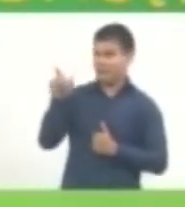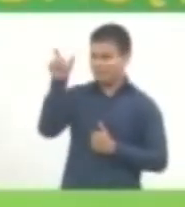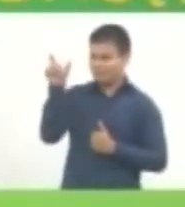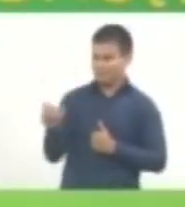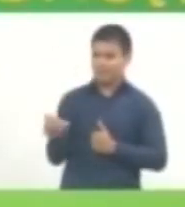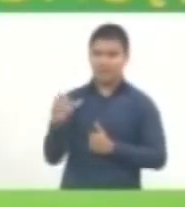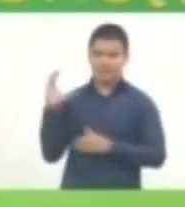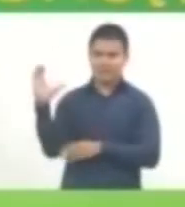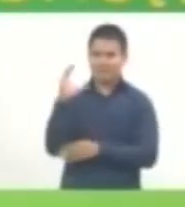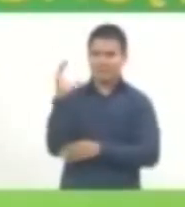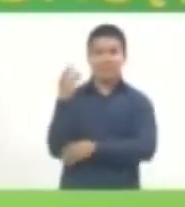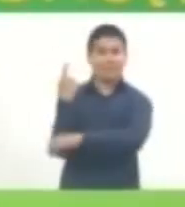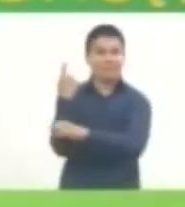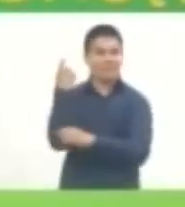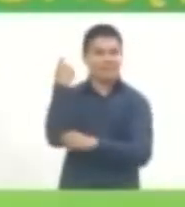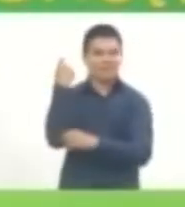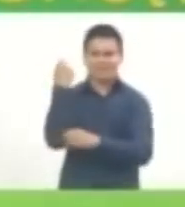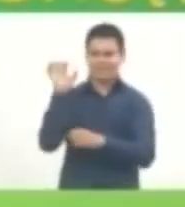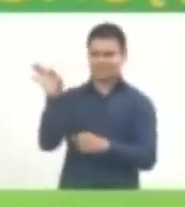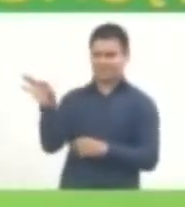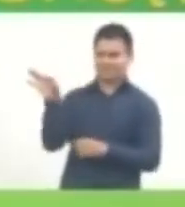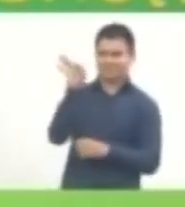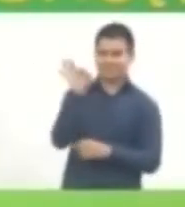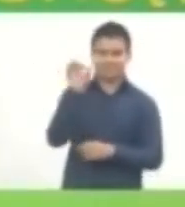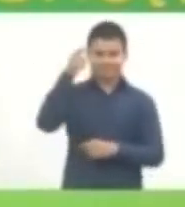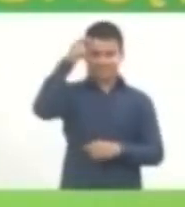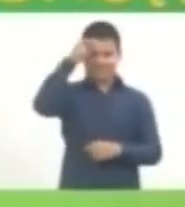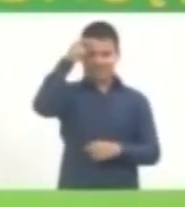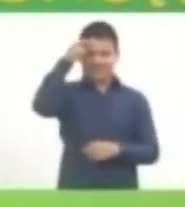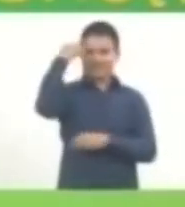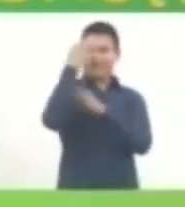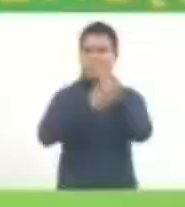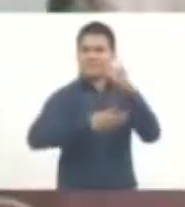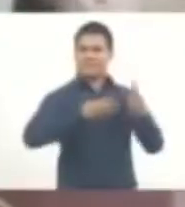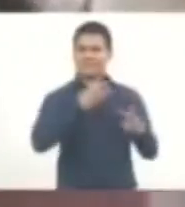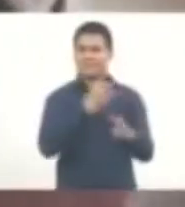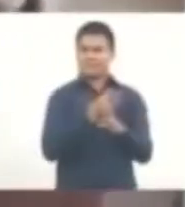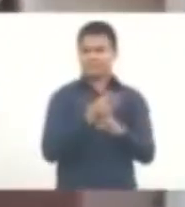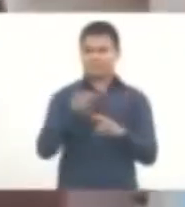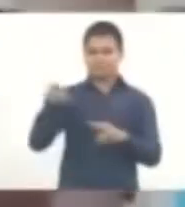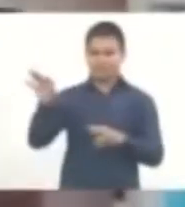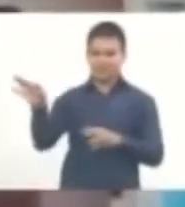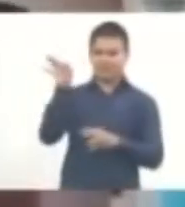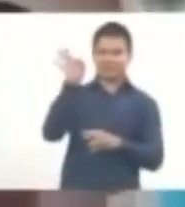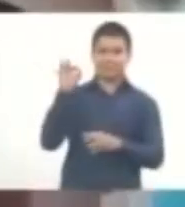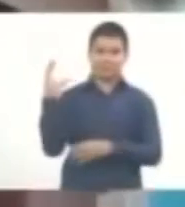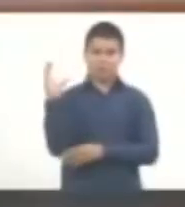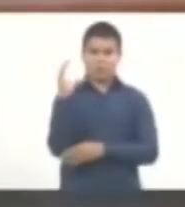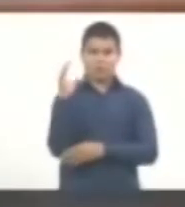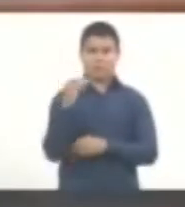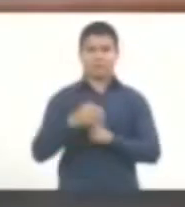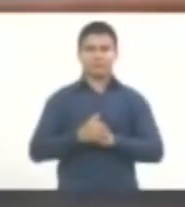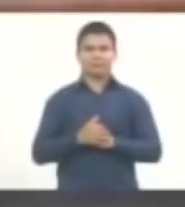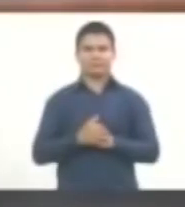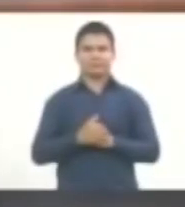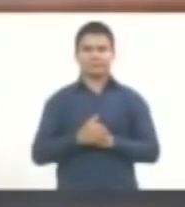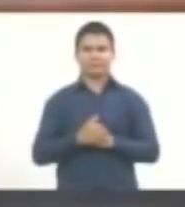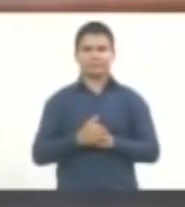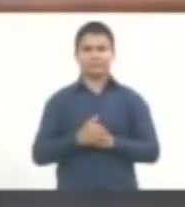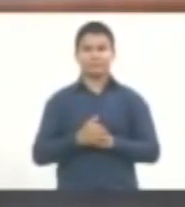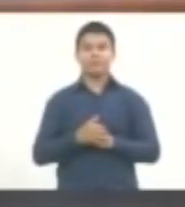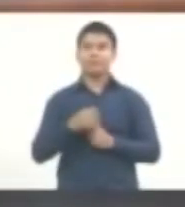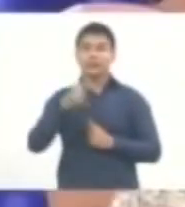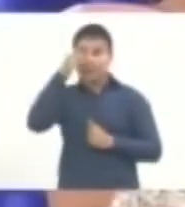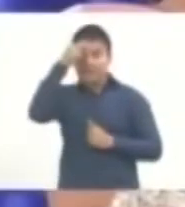elegida el día de ayer para representarnos en el próximo Miss Universo. Desde un comienzo, la señorita Cartagena se perfiló como una